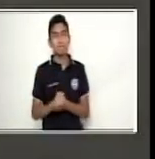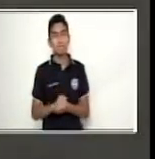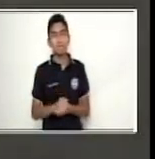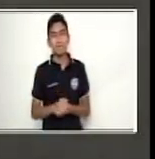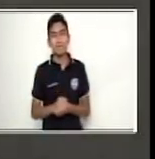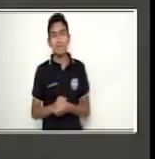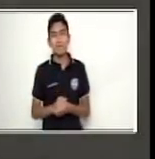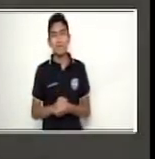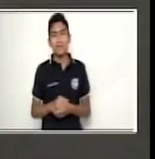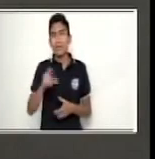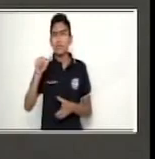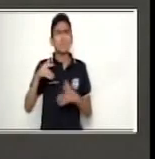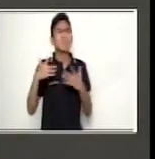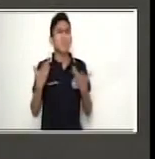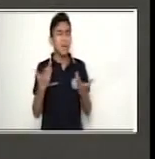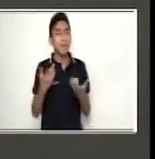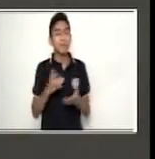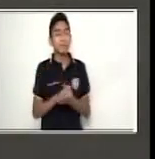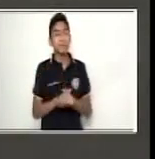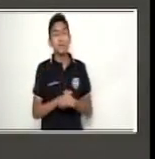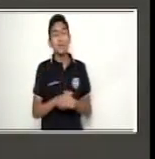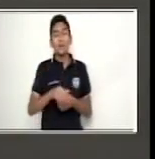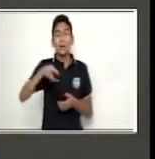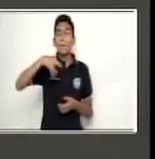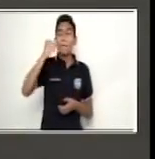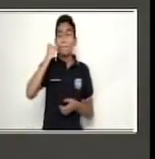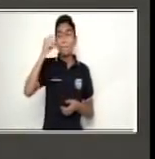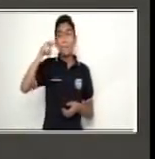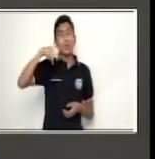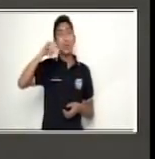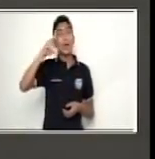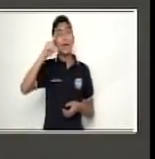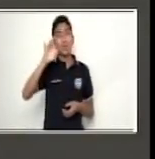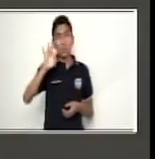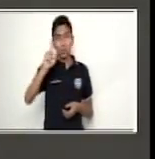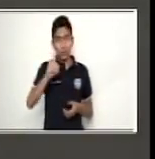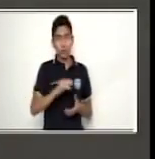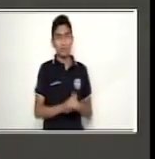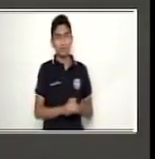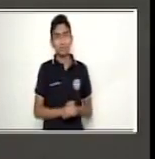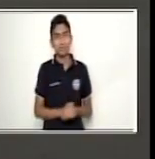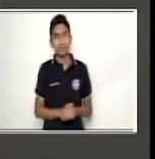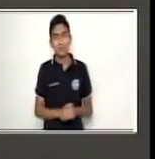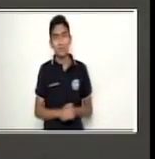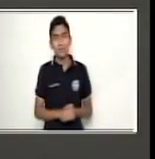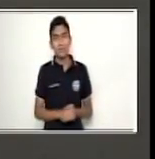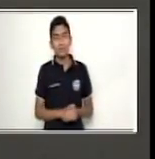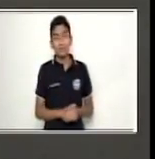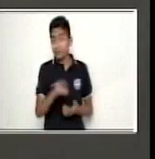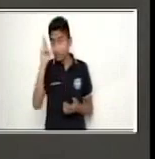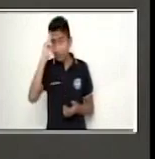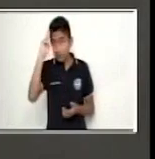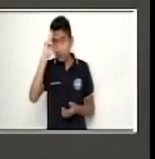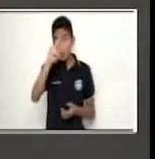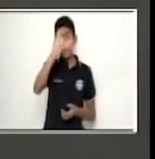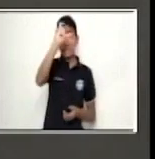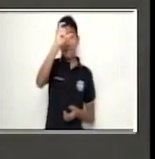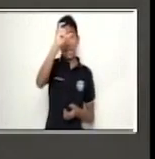Nuevamente, tienes aquí en el minuendo 6 y en el sustraendo 1, utilizas 6